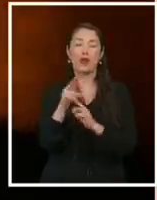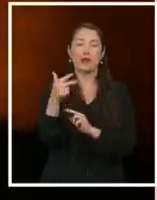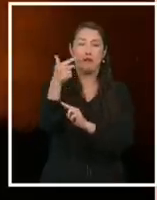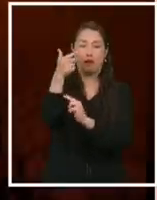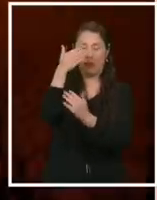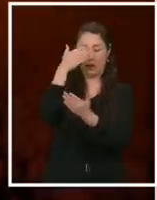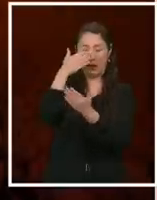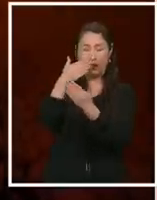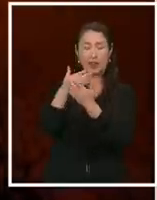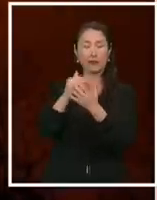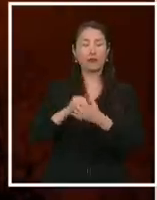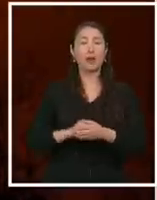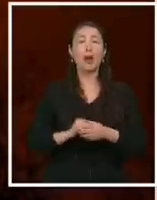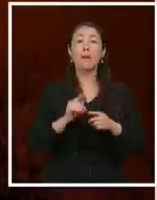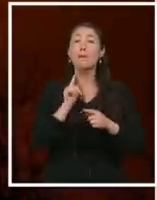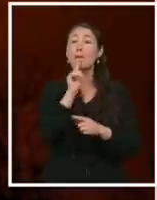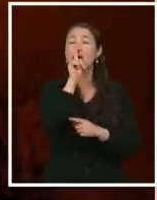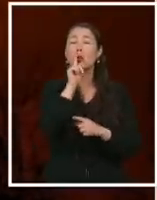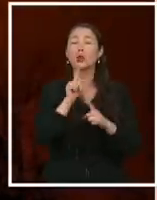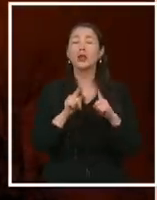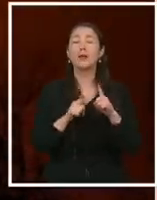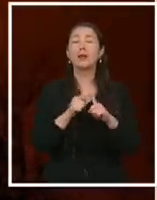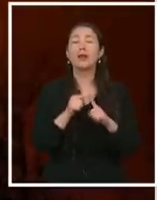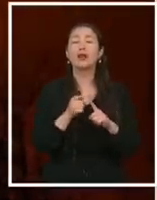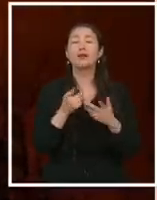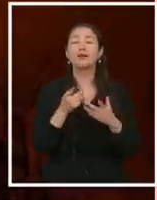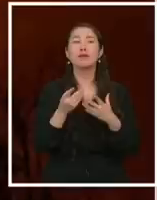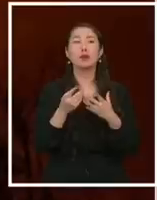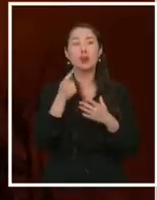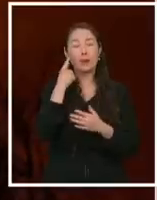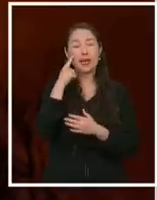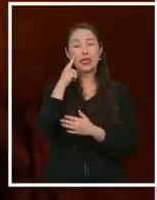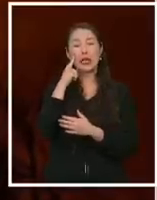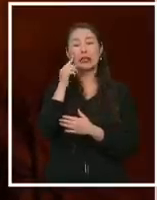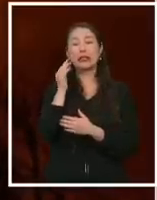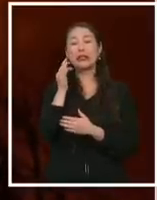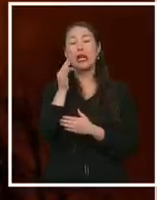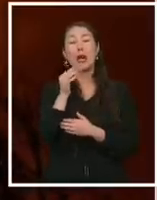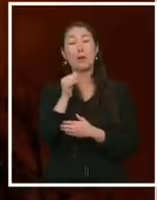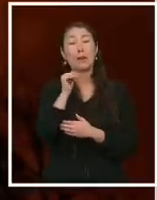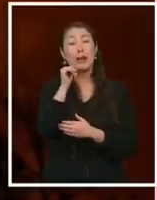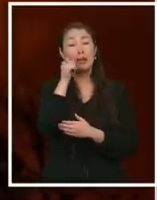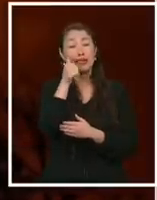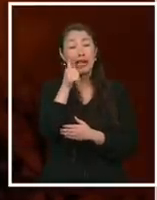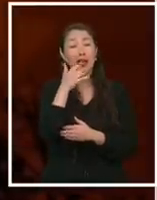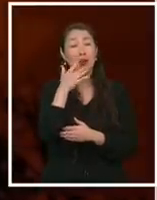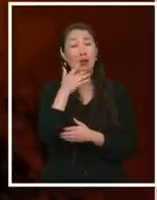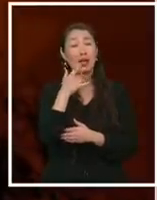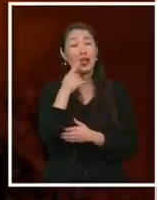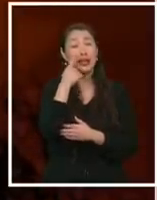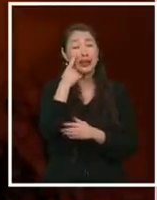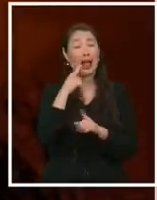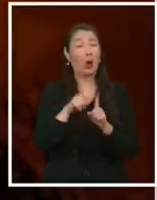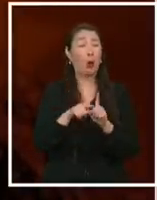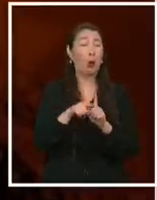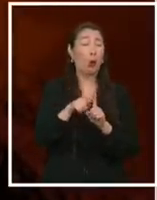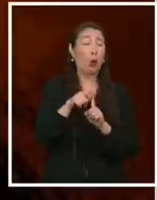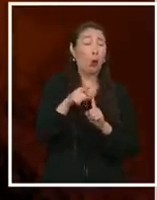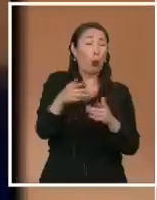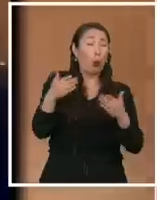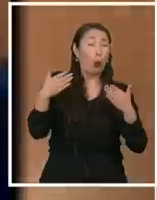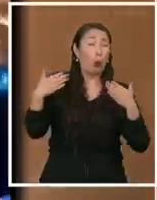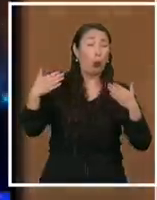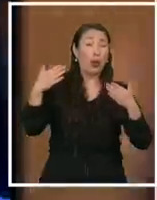primera pregunta que le quisiera hacer es, ¿qué se proyecta para mañana? Tenemos altas temperaturas, un día soleado. ¿Qué sucede con